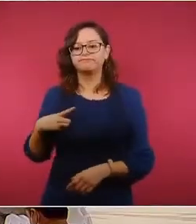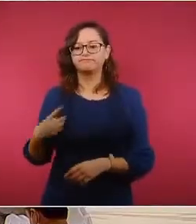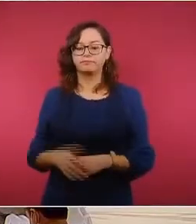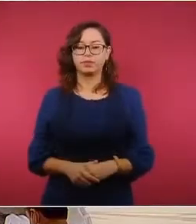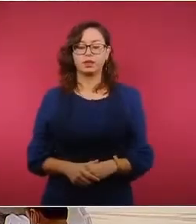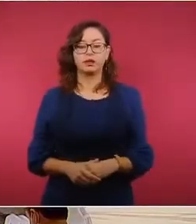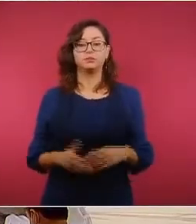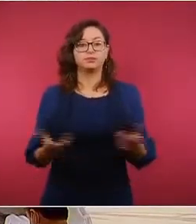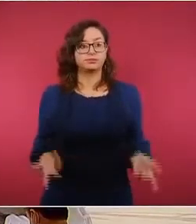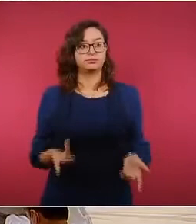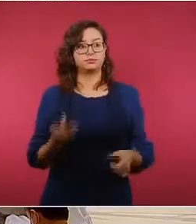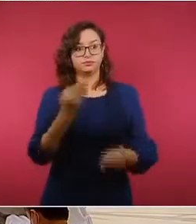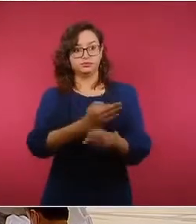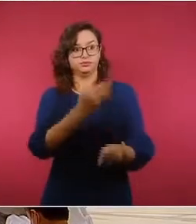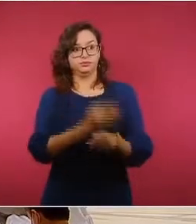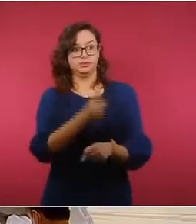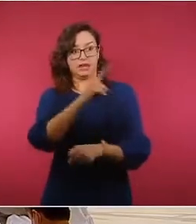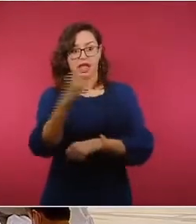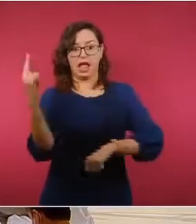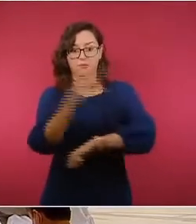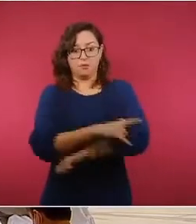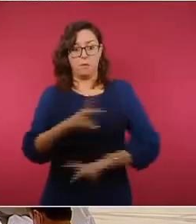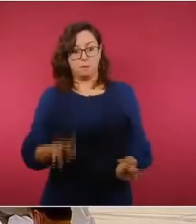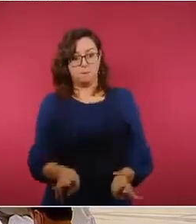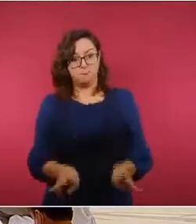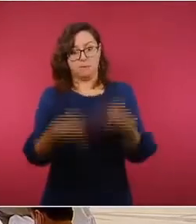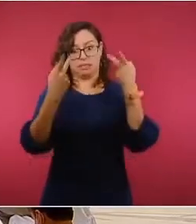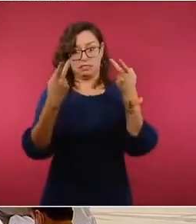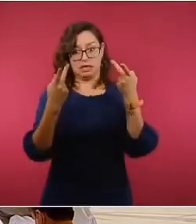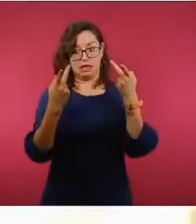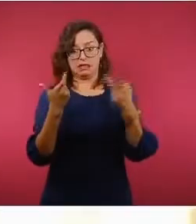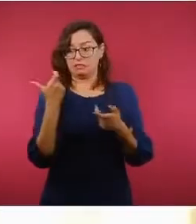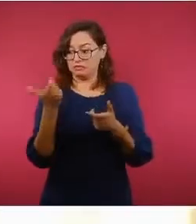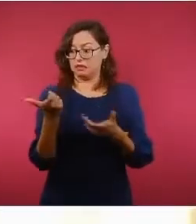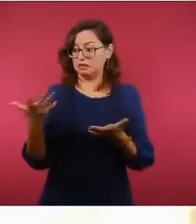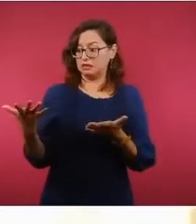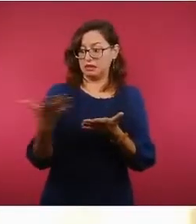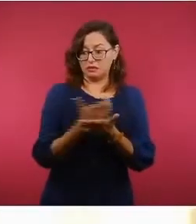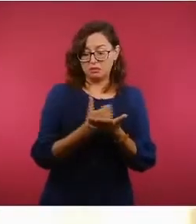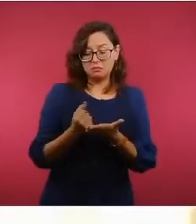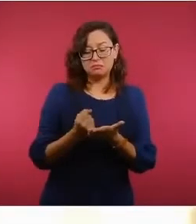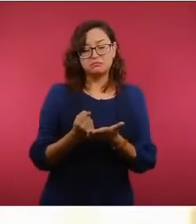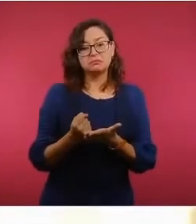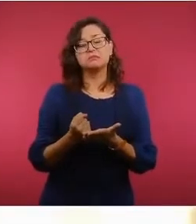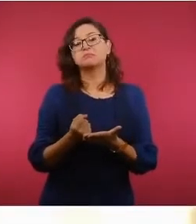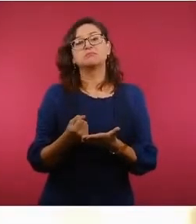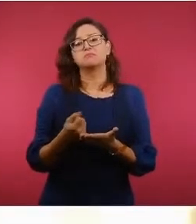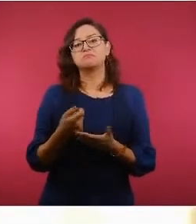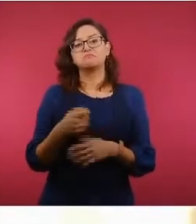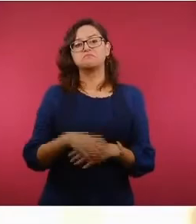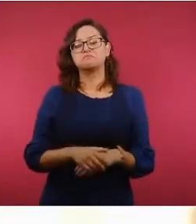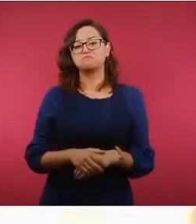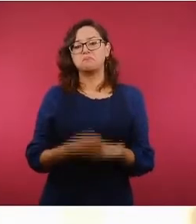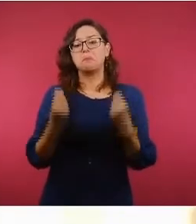con el avalúo actual de todas maneras va a significar una pérdida.